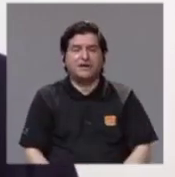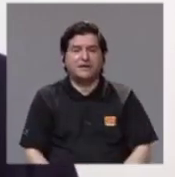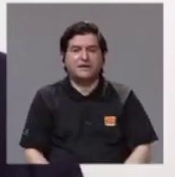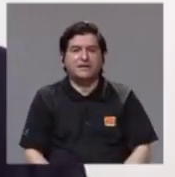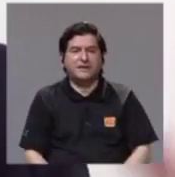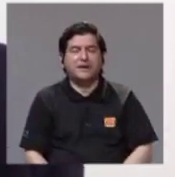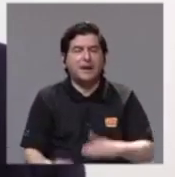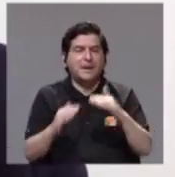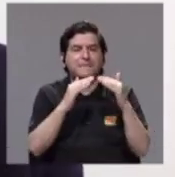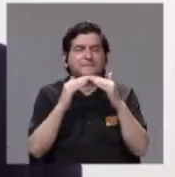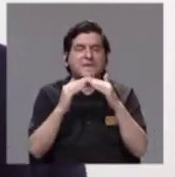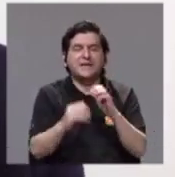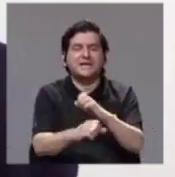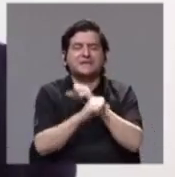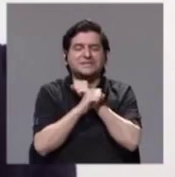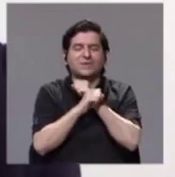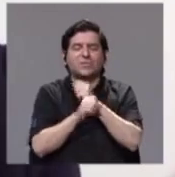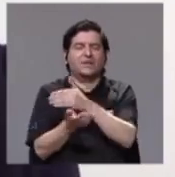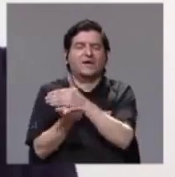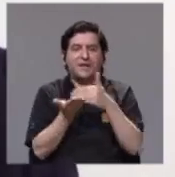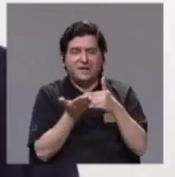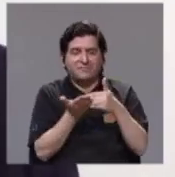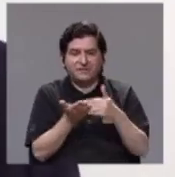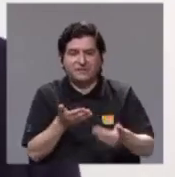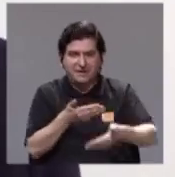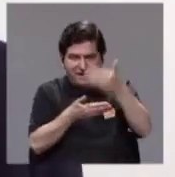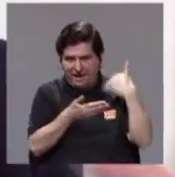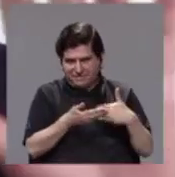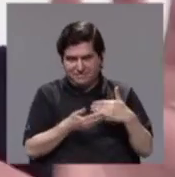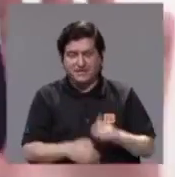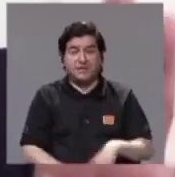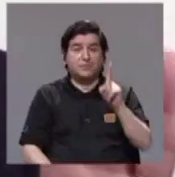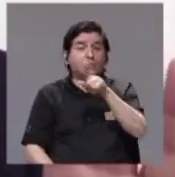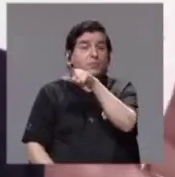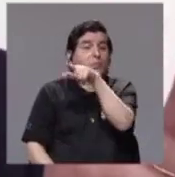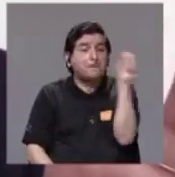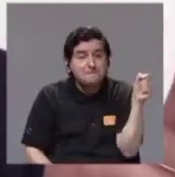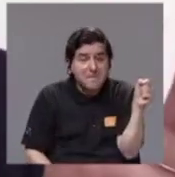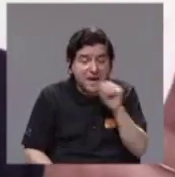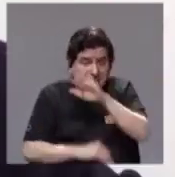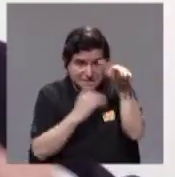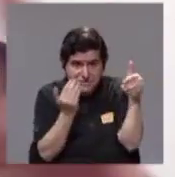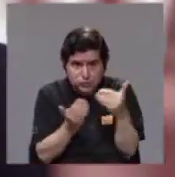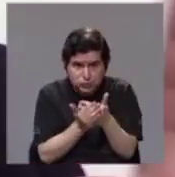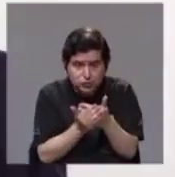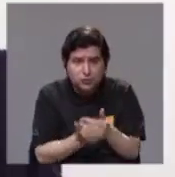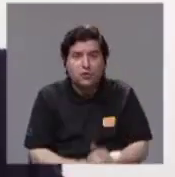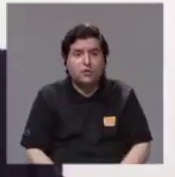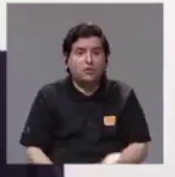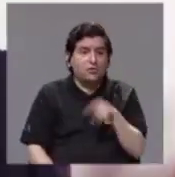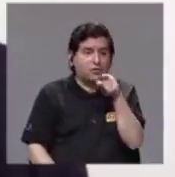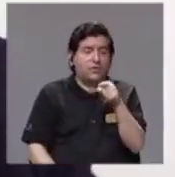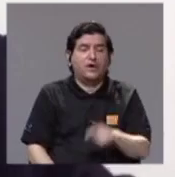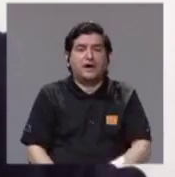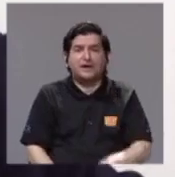Cortés llamó Villa Segura de la Frontera. Y durante un mes todo se para y